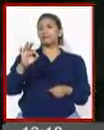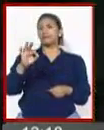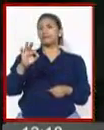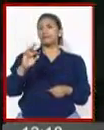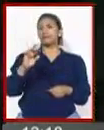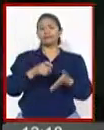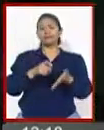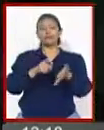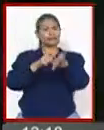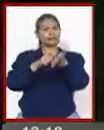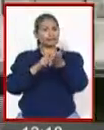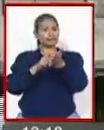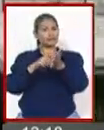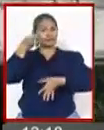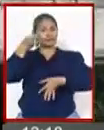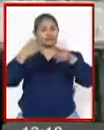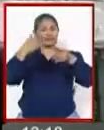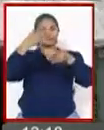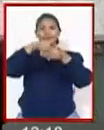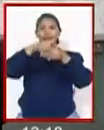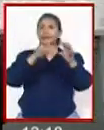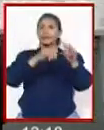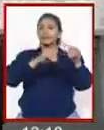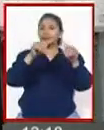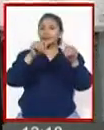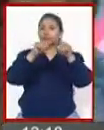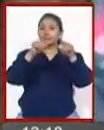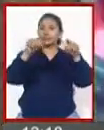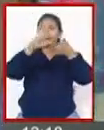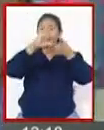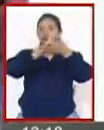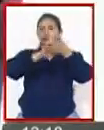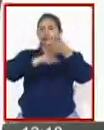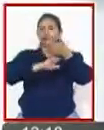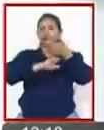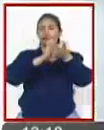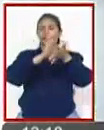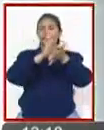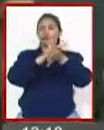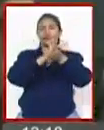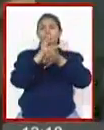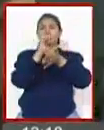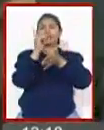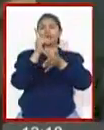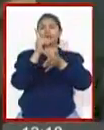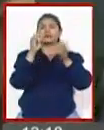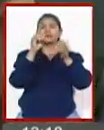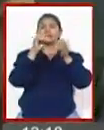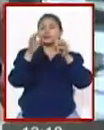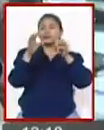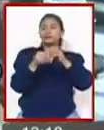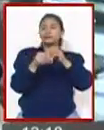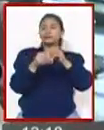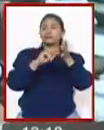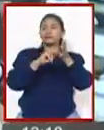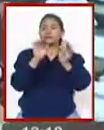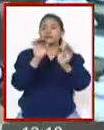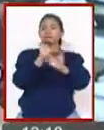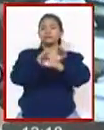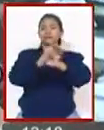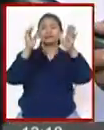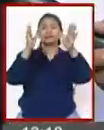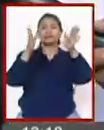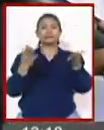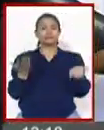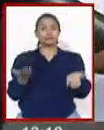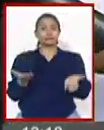para exigir que el Tribunal Electoral coloque en la papeleta de las elecciones judiciales una opción más, que es el de ninguno. Hay